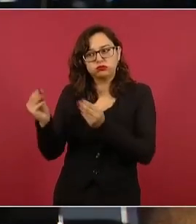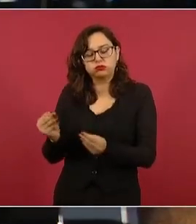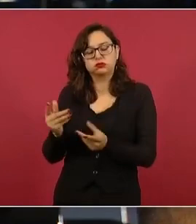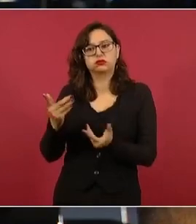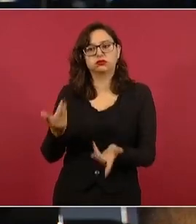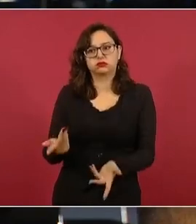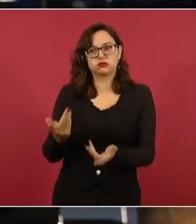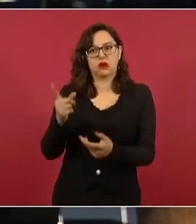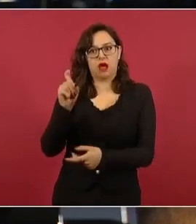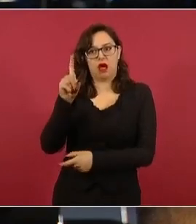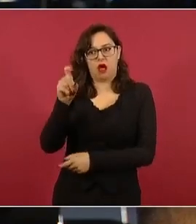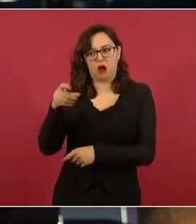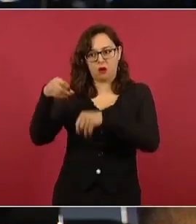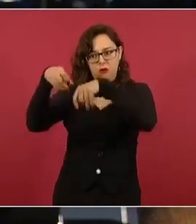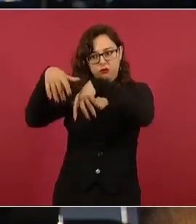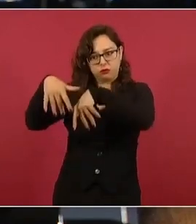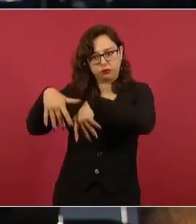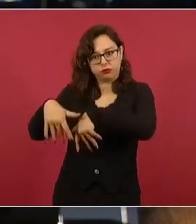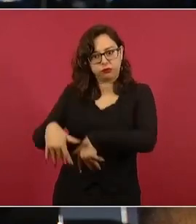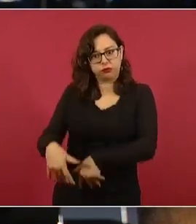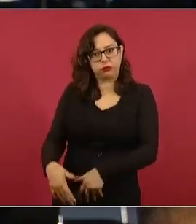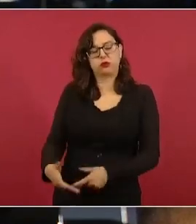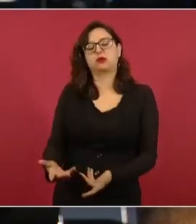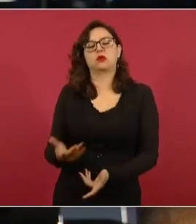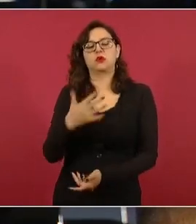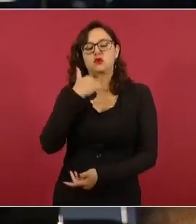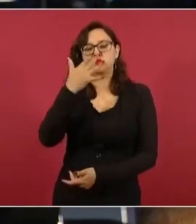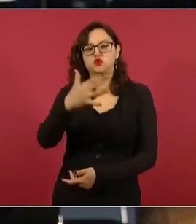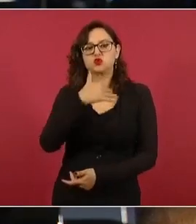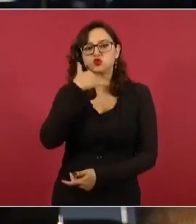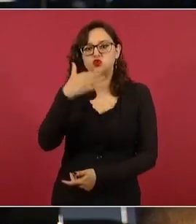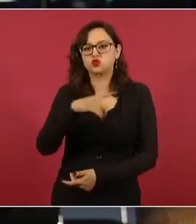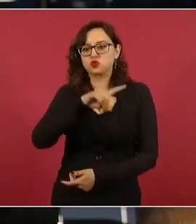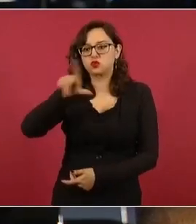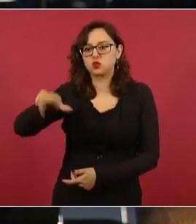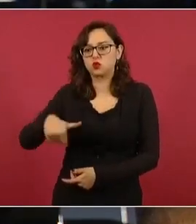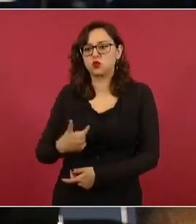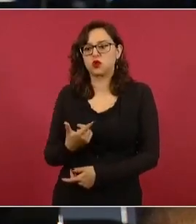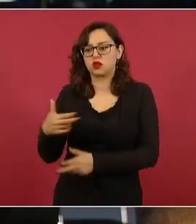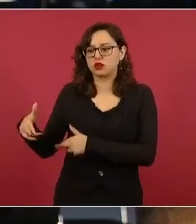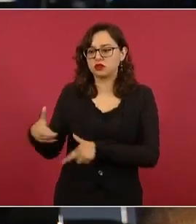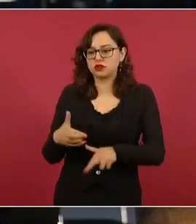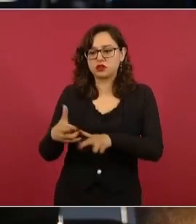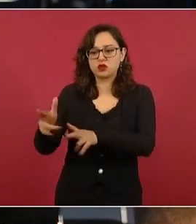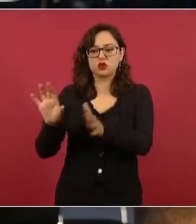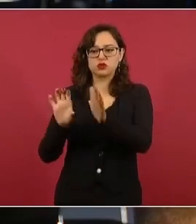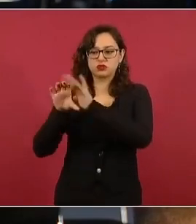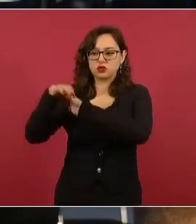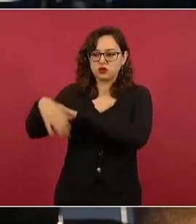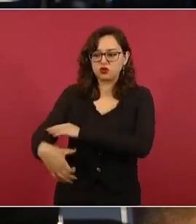para beber, los ríos subterráneos, los cenotes, ellos viven